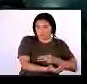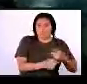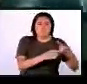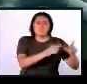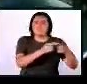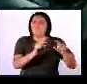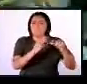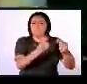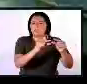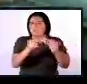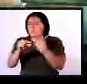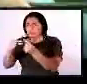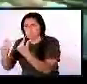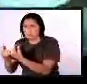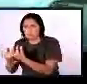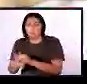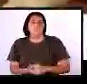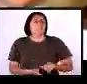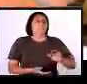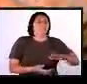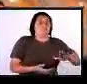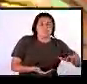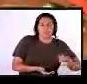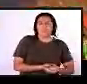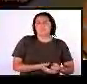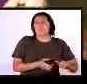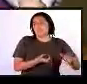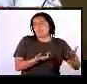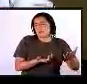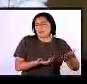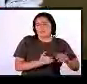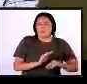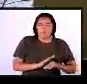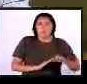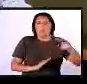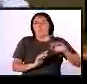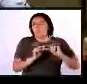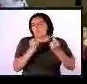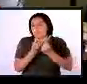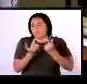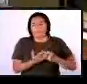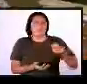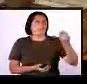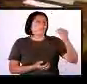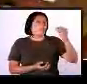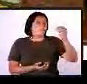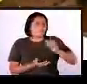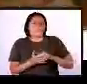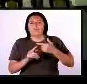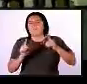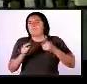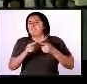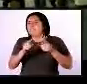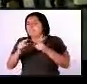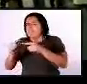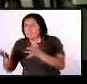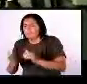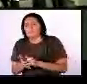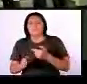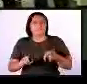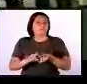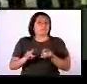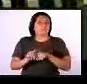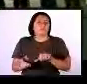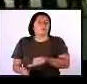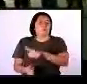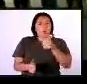de música para niños y jóvenes de educación básica regular, la Sinfónica Juvenil, la Infantil, que son elencos artísticos a los cuales se audiciona. Y hay programas de preorquesta